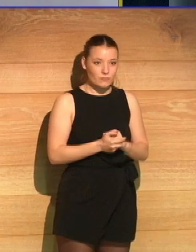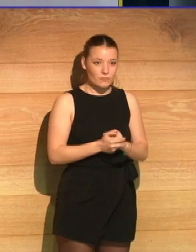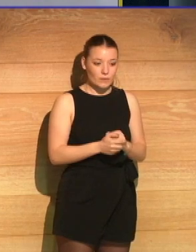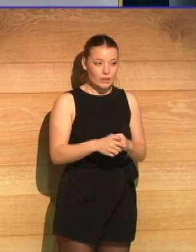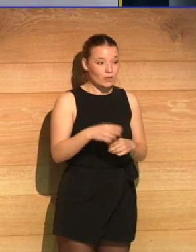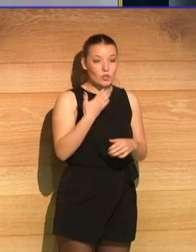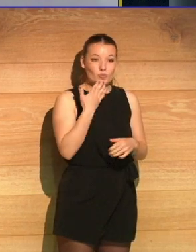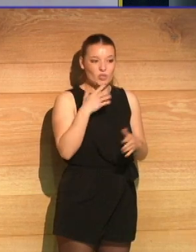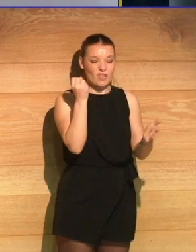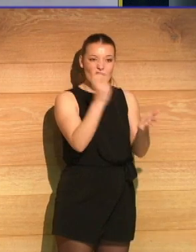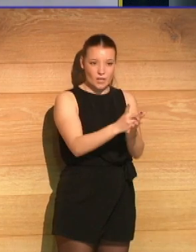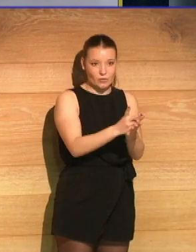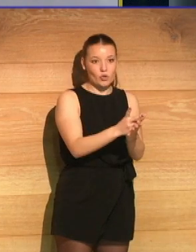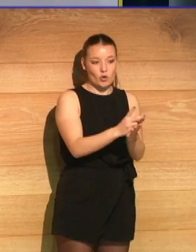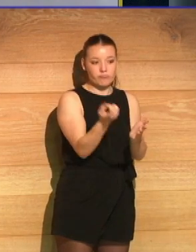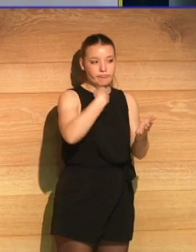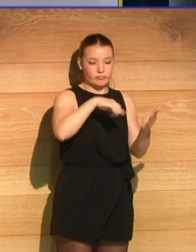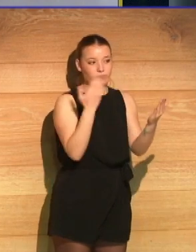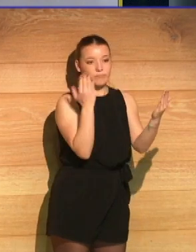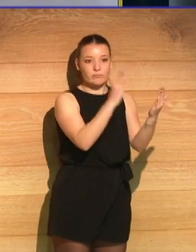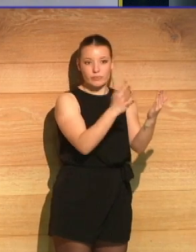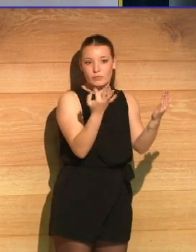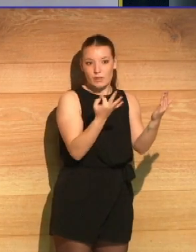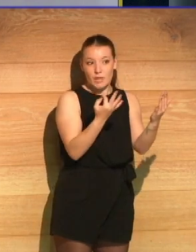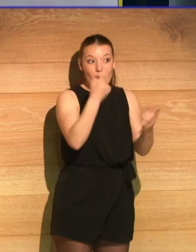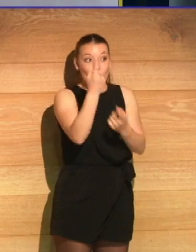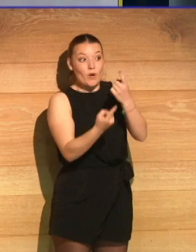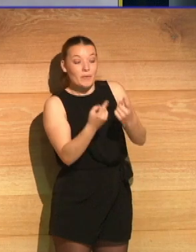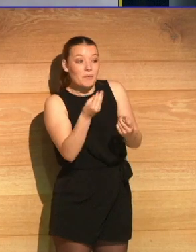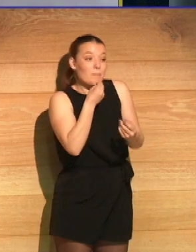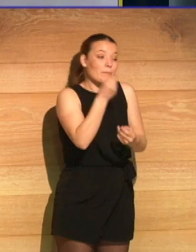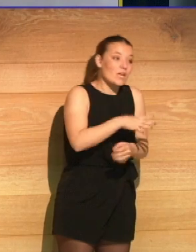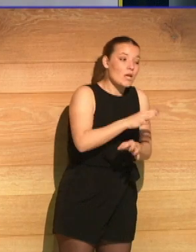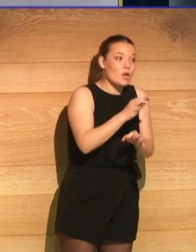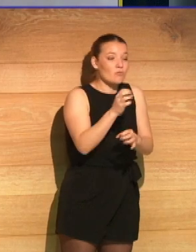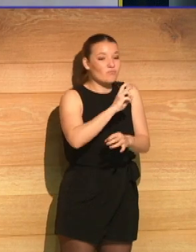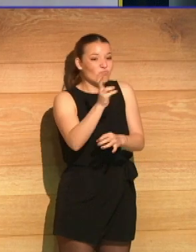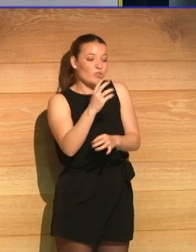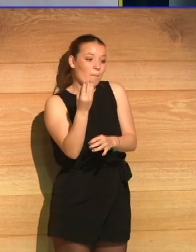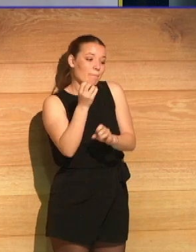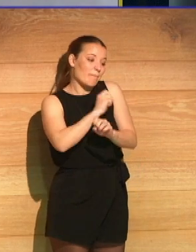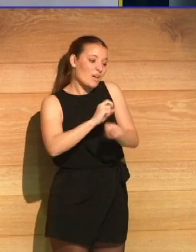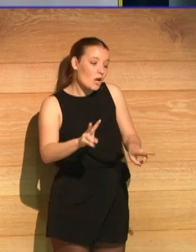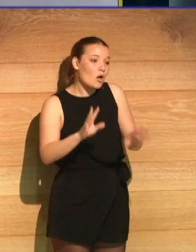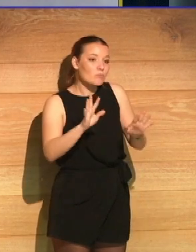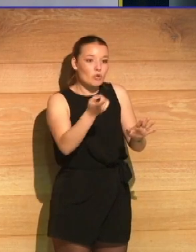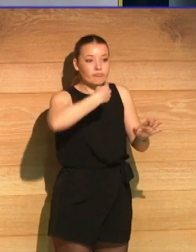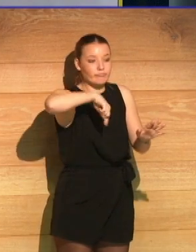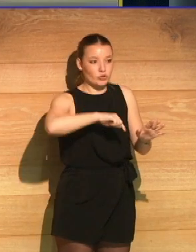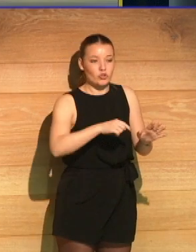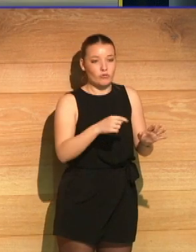reto que tenemos ahí y que tenemos que afrontar, que a veces nos sale mejor y a veces nos sale peor, pero que siempre tenemos que tener ahí,